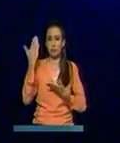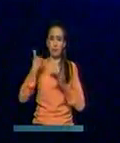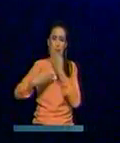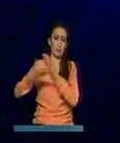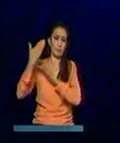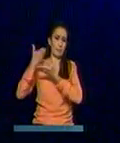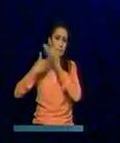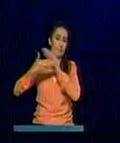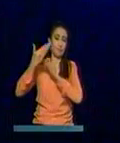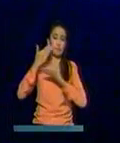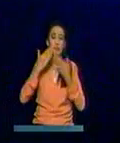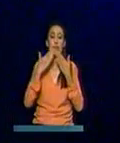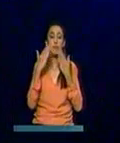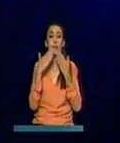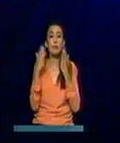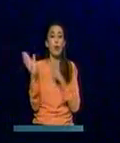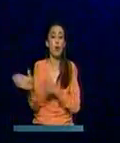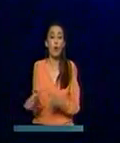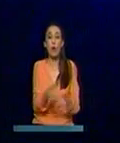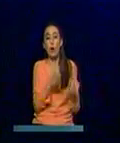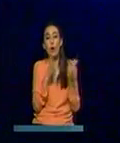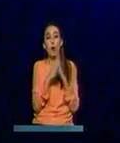en apoyar estos